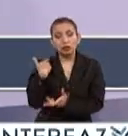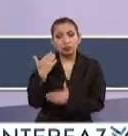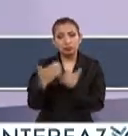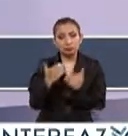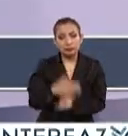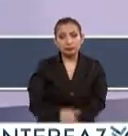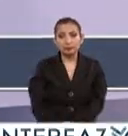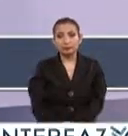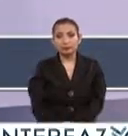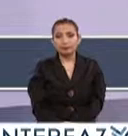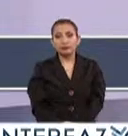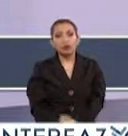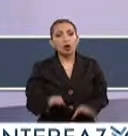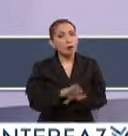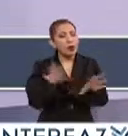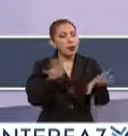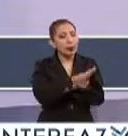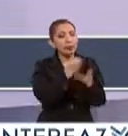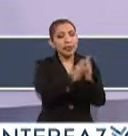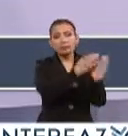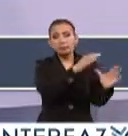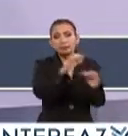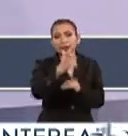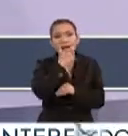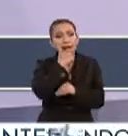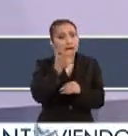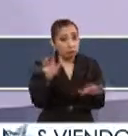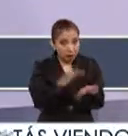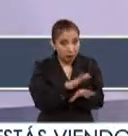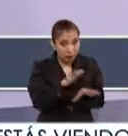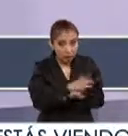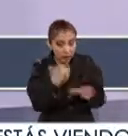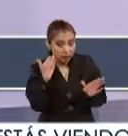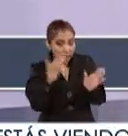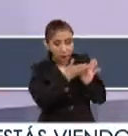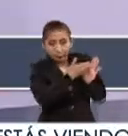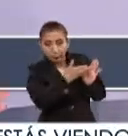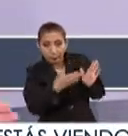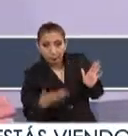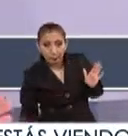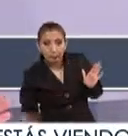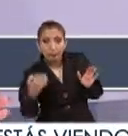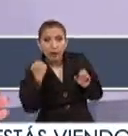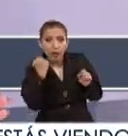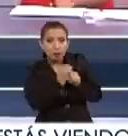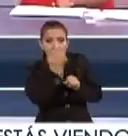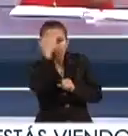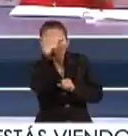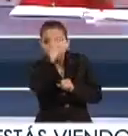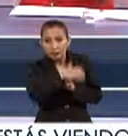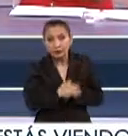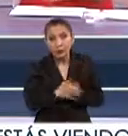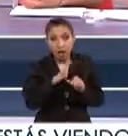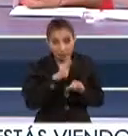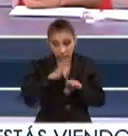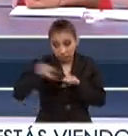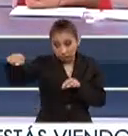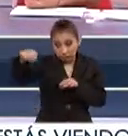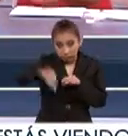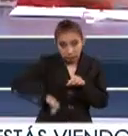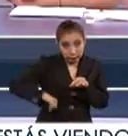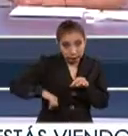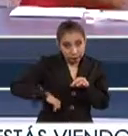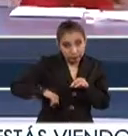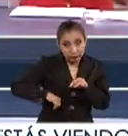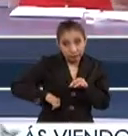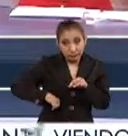recorrido. ¿Cómo ha evolucionado la enseñanza del inglés a lo largo de sus años de experiencia? ¿Hay más personas